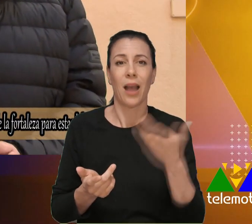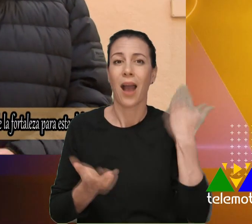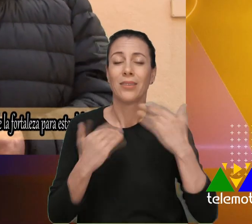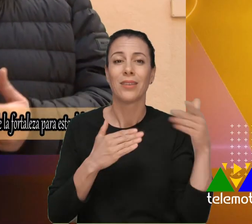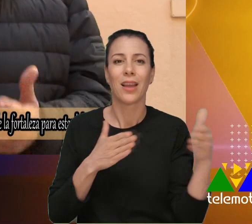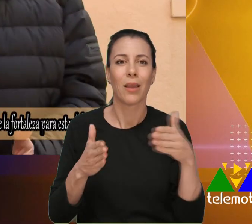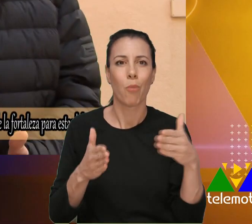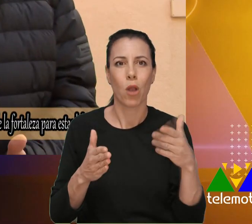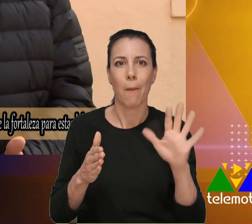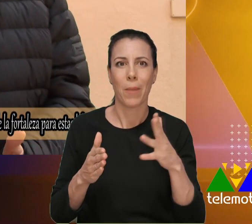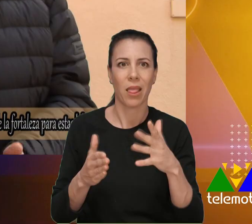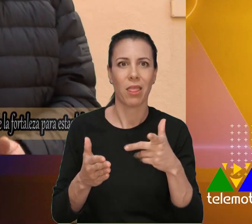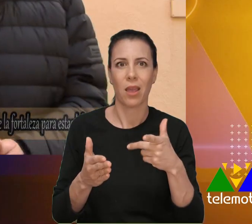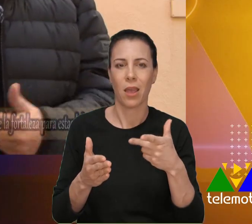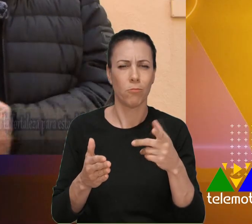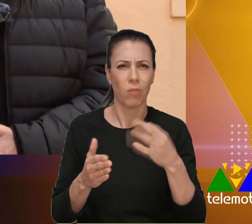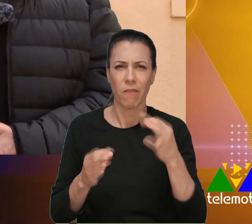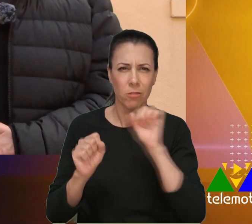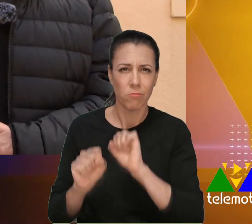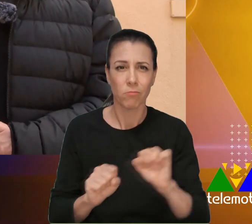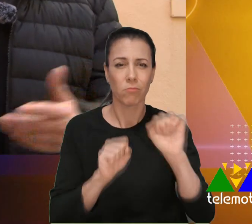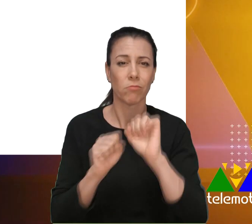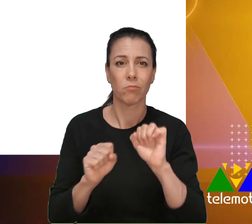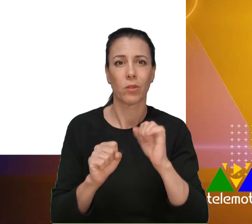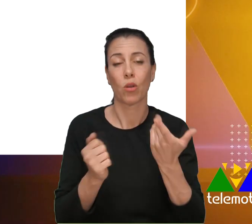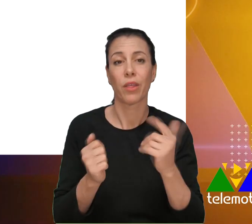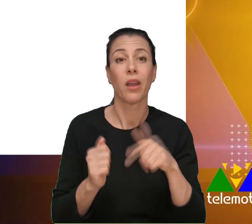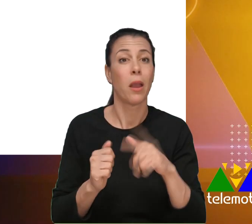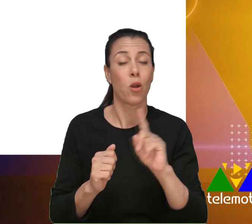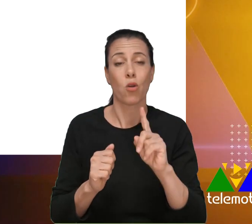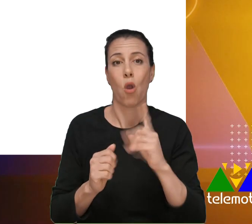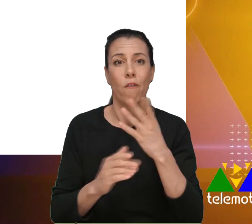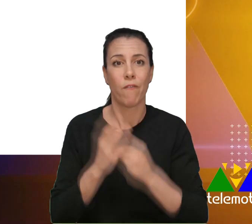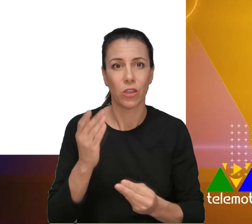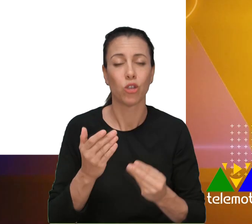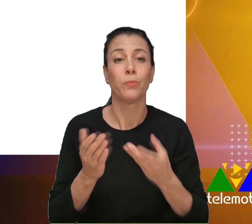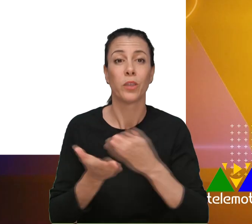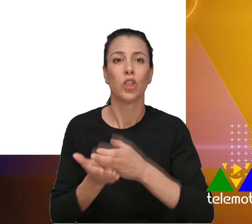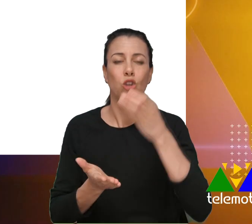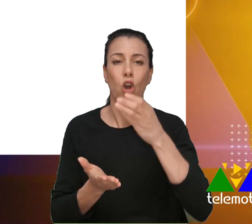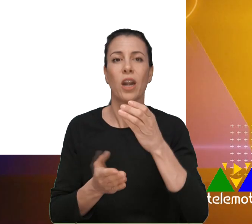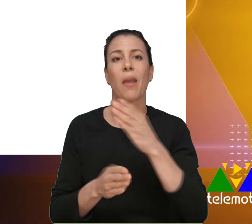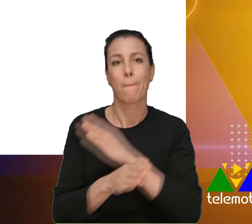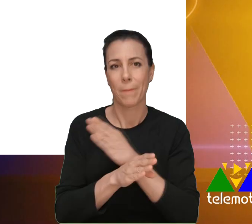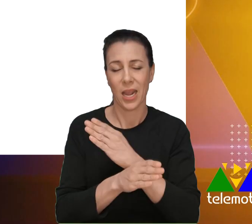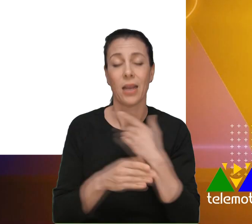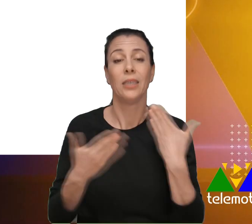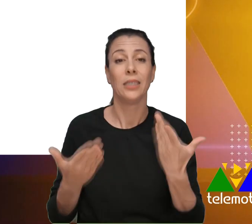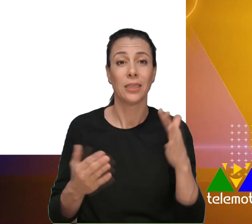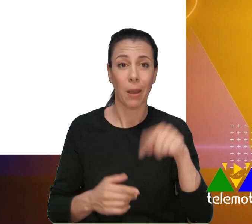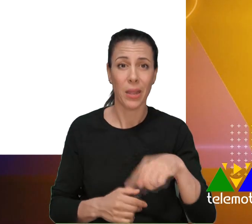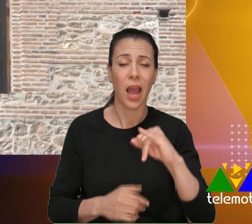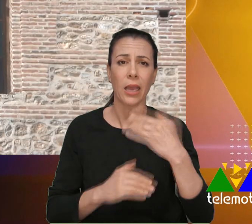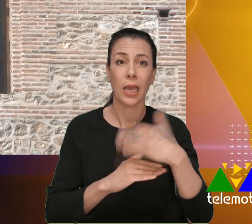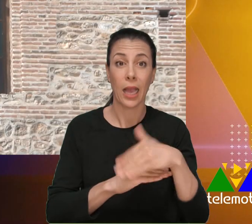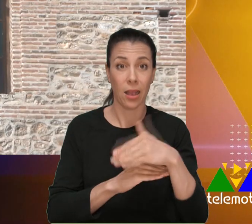aquella época, te ofendían, ¿no? Es decir, te atacaban desde las casas. Entonces, para que eso no ocurriera, la torre debiera... Y existía una calle,